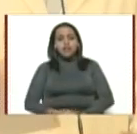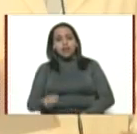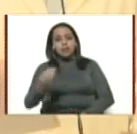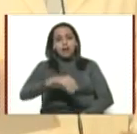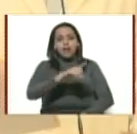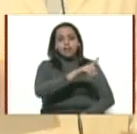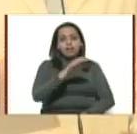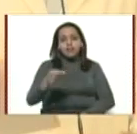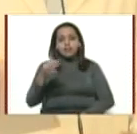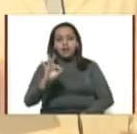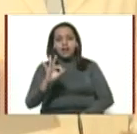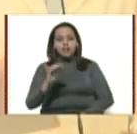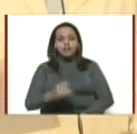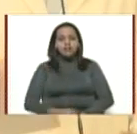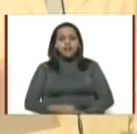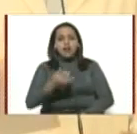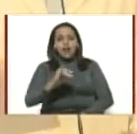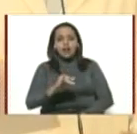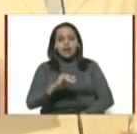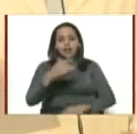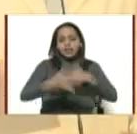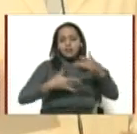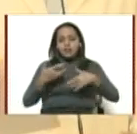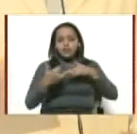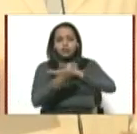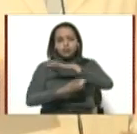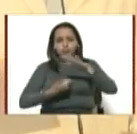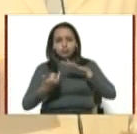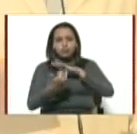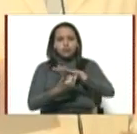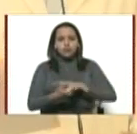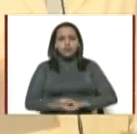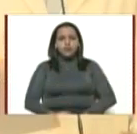fueron captados en jornadas institucionales, en